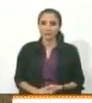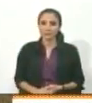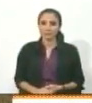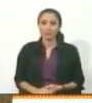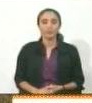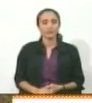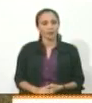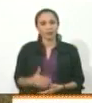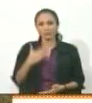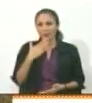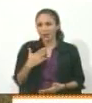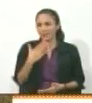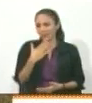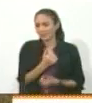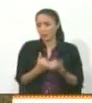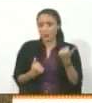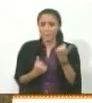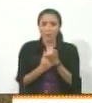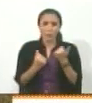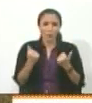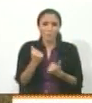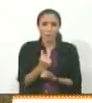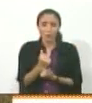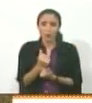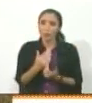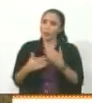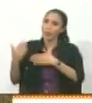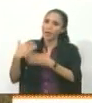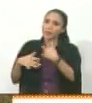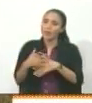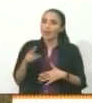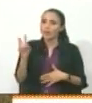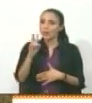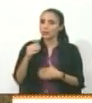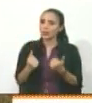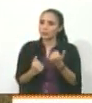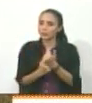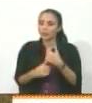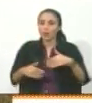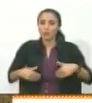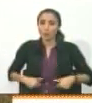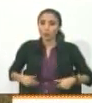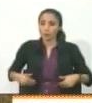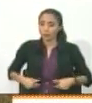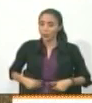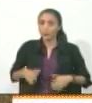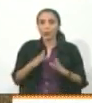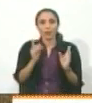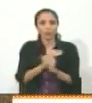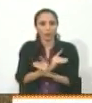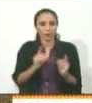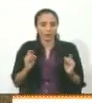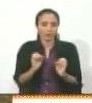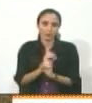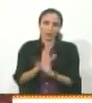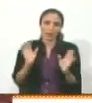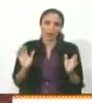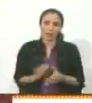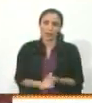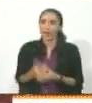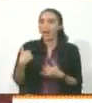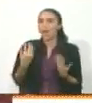Le agradezco todo su apoyo a los expatriados venezolanos y su esfuerzo incondicional por nuestra democracia. Claro, no le dieron la nacionalidad